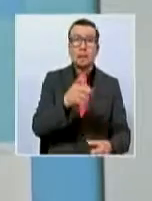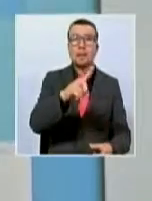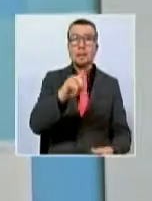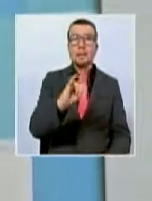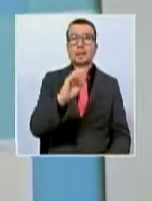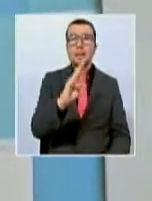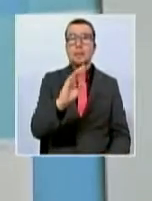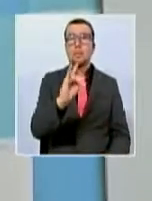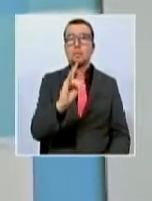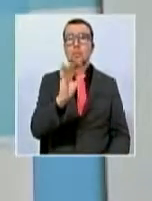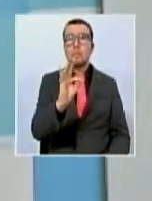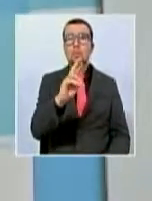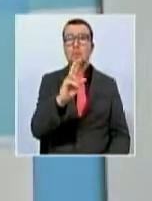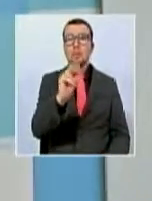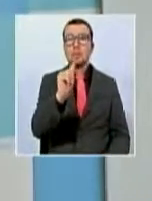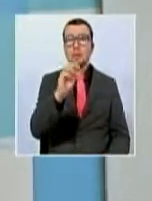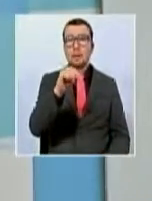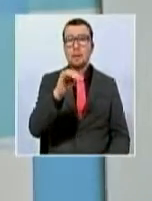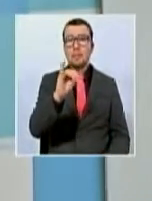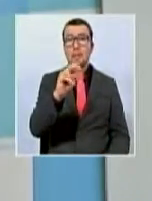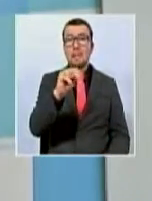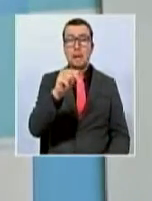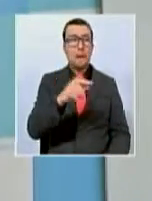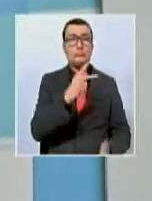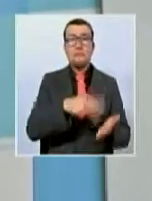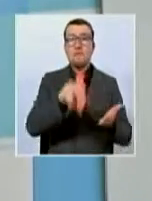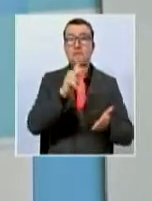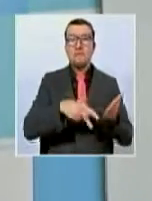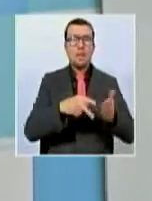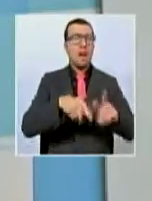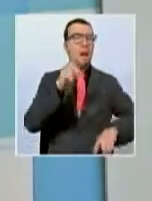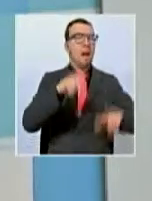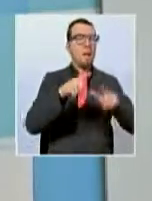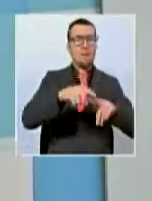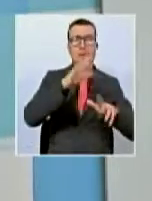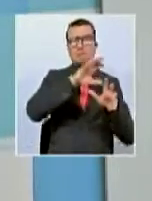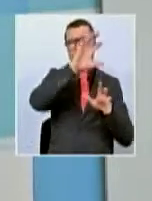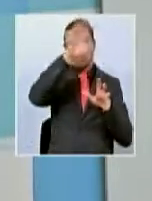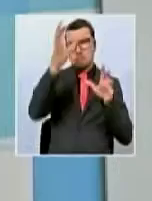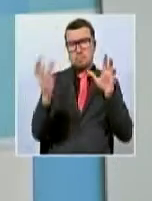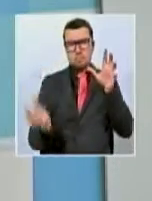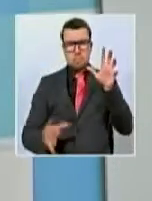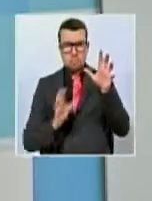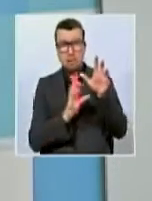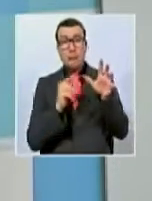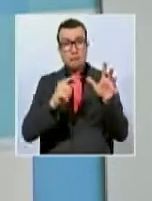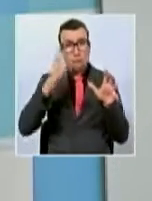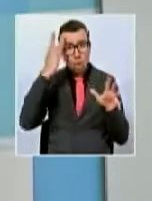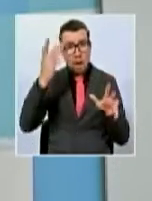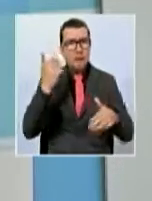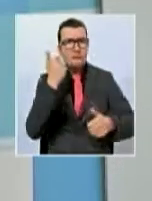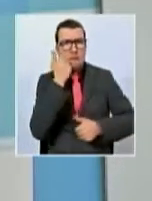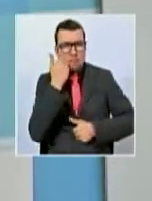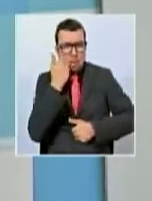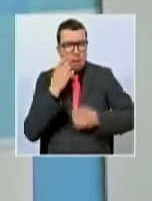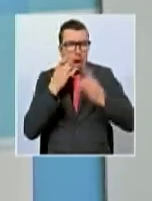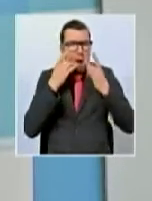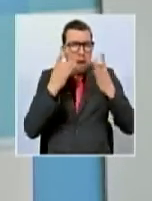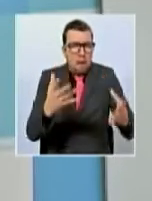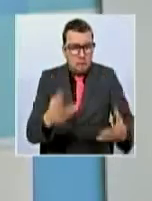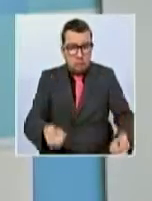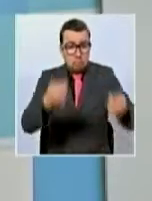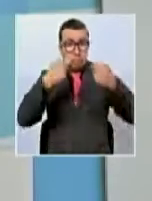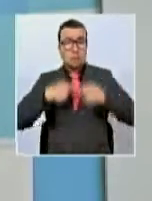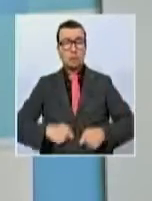sibutramina, que está prohibida no solo en Colombia, sino en muchos países por el impacto negativo que tiene en la salud pública. Entonces, ¿qué pasa con estos productos?